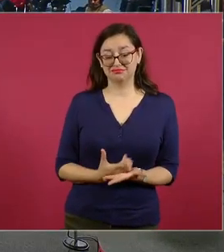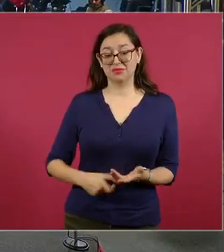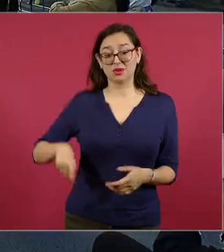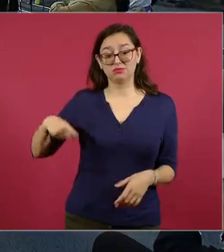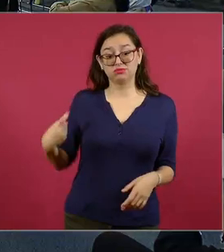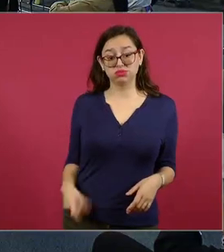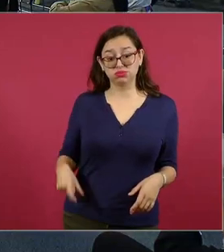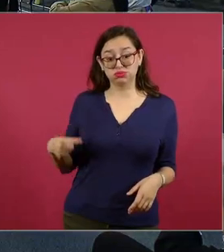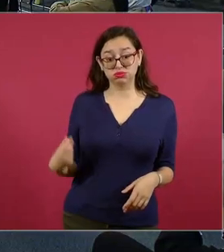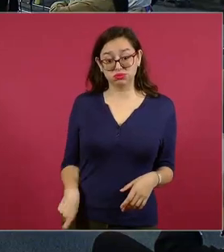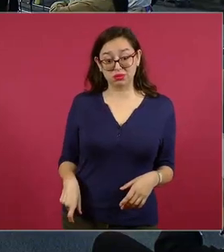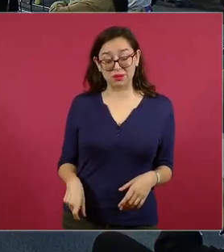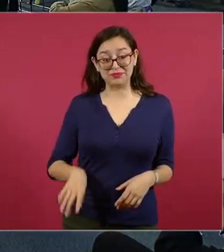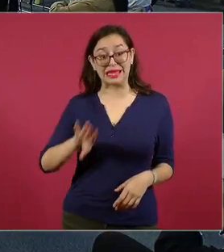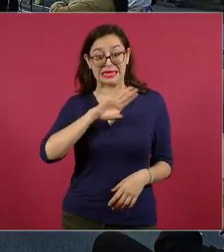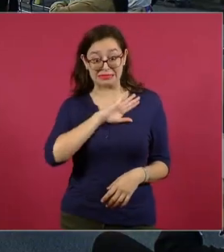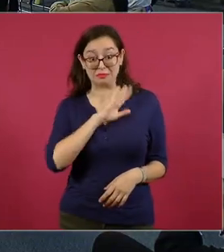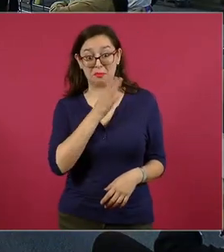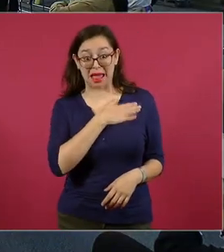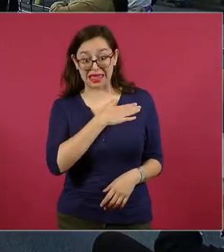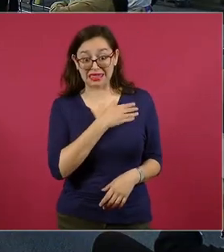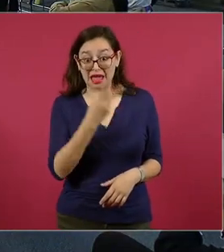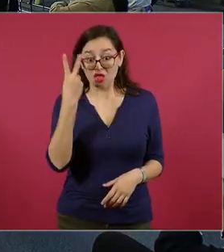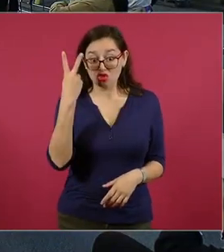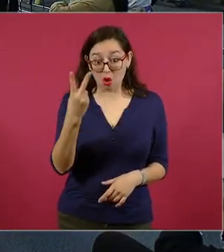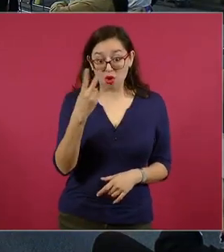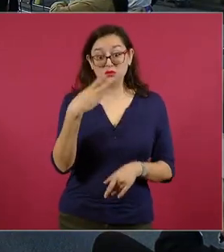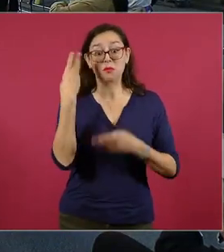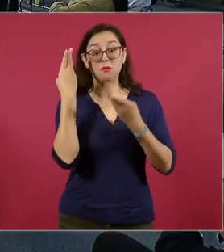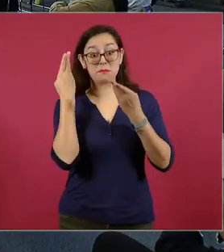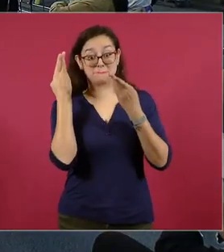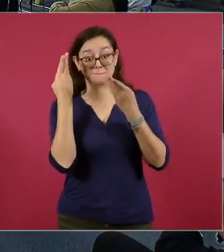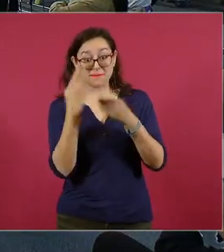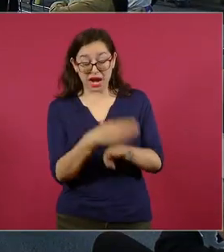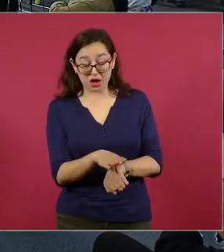Y creo que dos bancos españoles